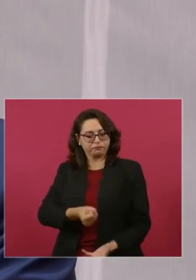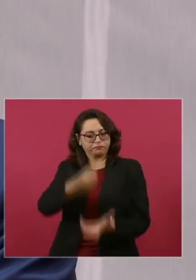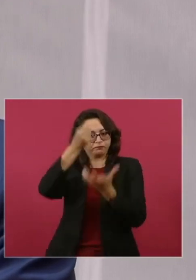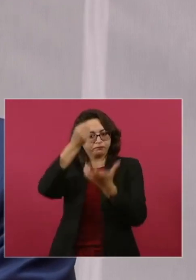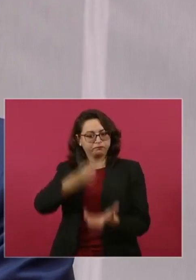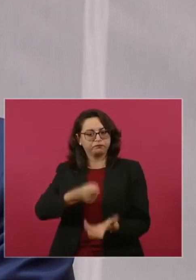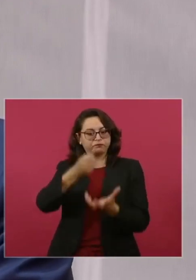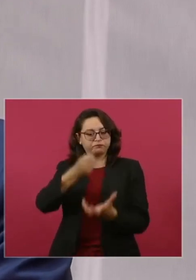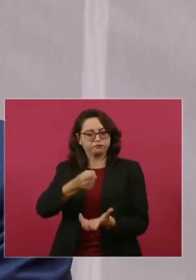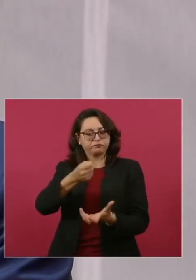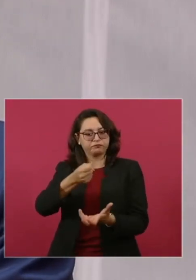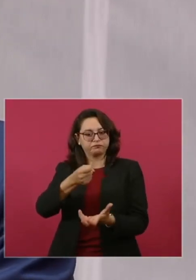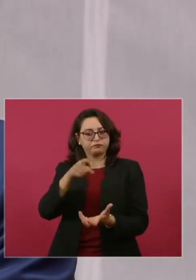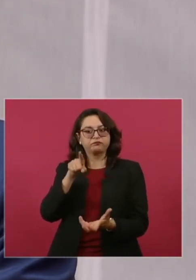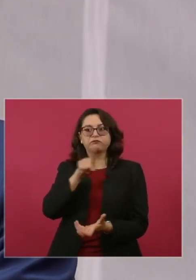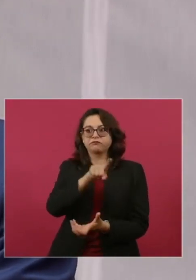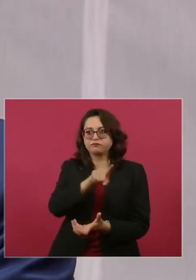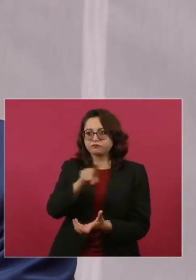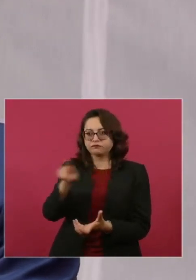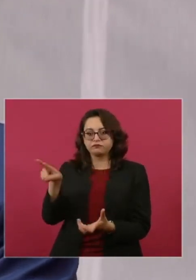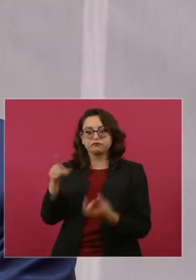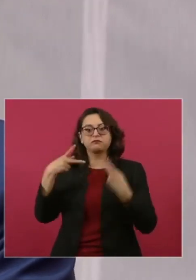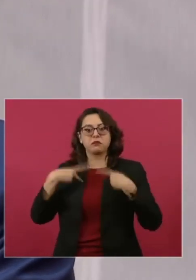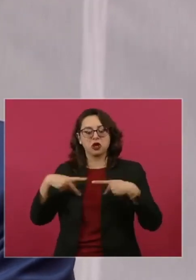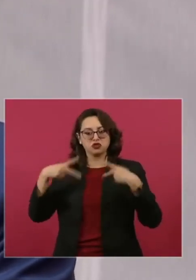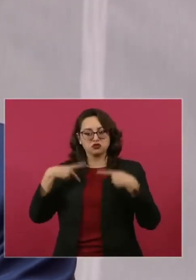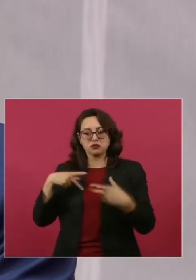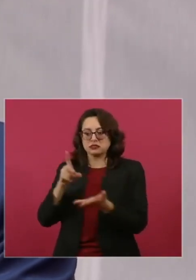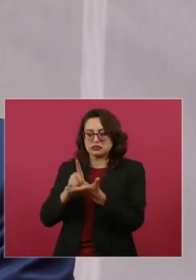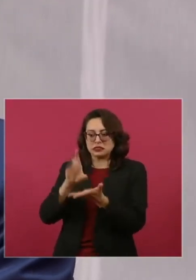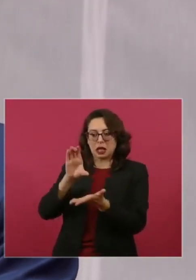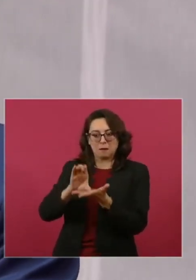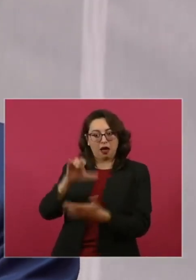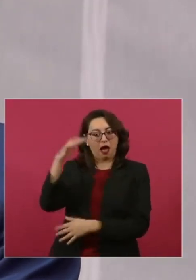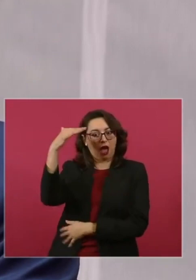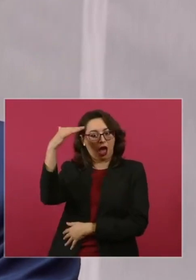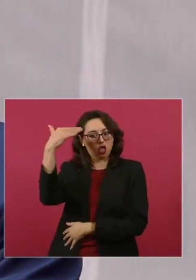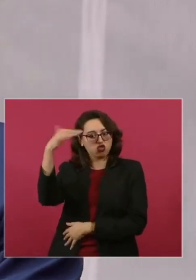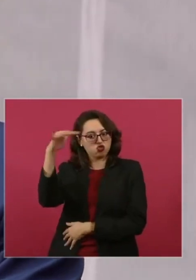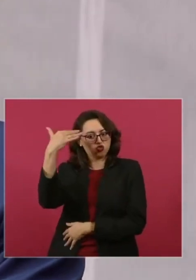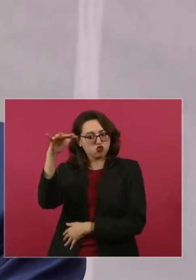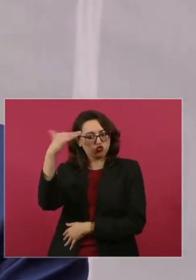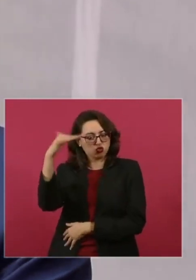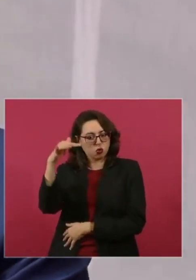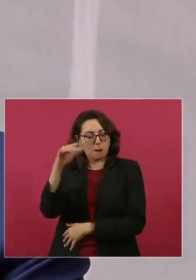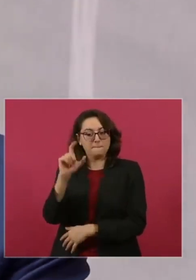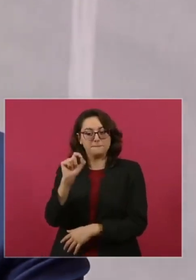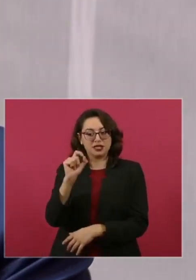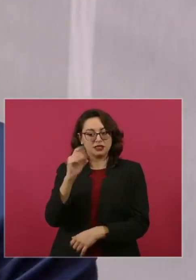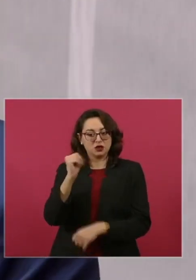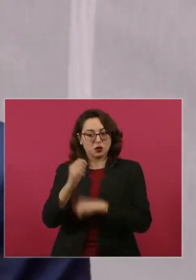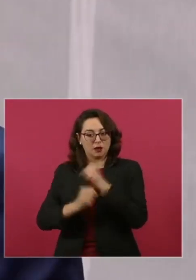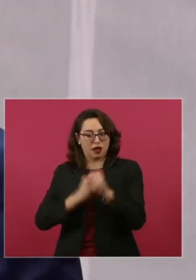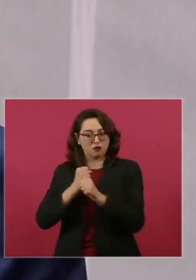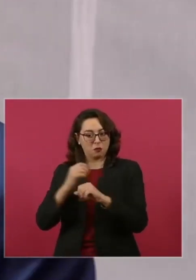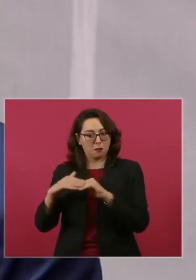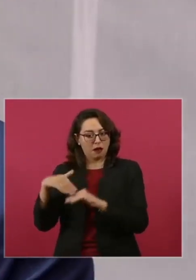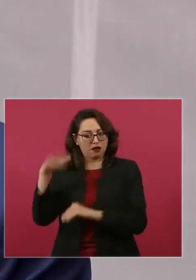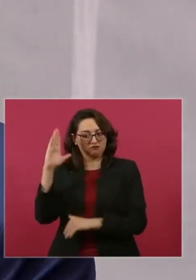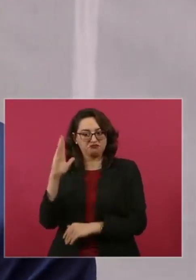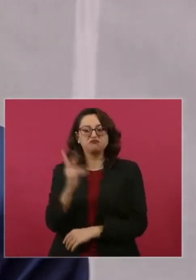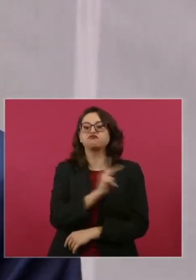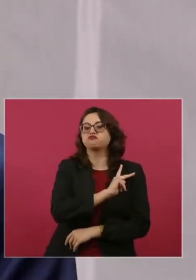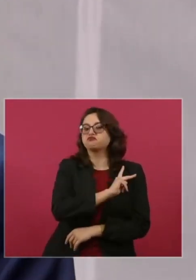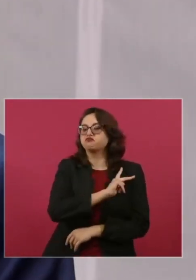gives 50%, the states give 50%. Y ya la pensión a discapacitados es universal, es